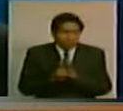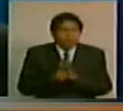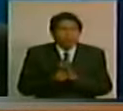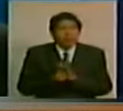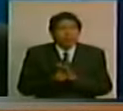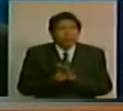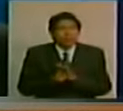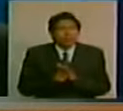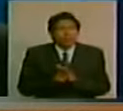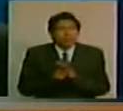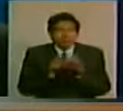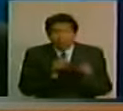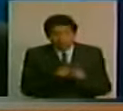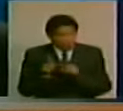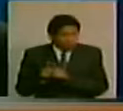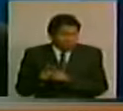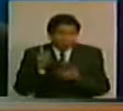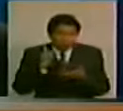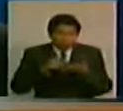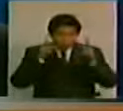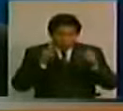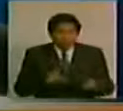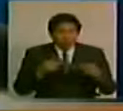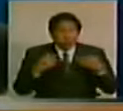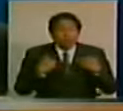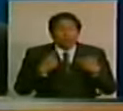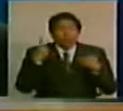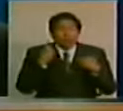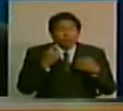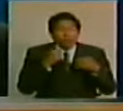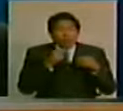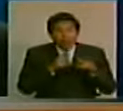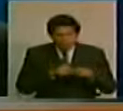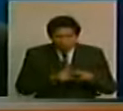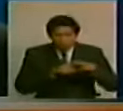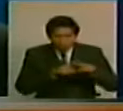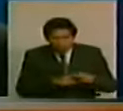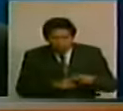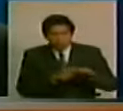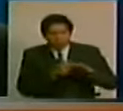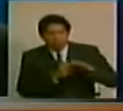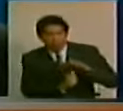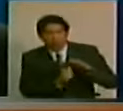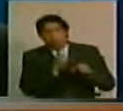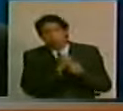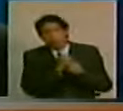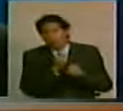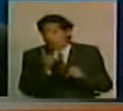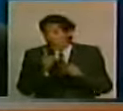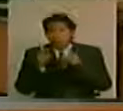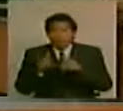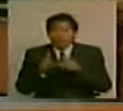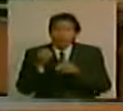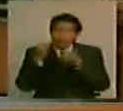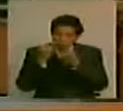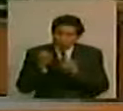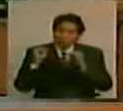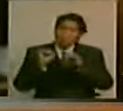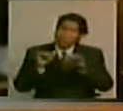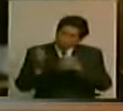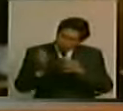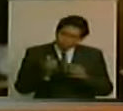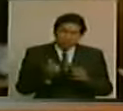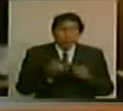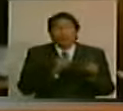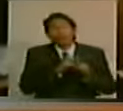que además de captar a aquellas personas que tienen una dependencia laboral, deberíamos captar a aquellas personas independientes. Otro punto